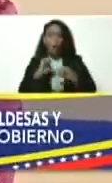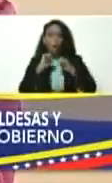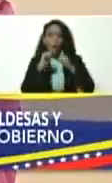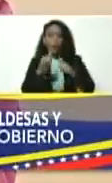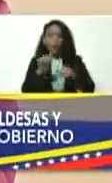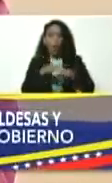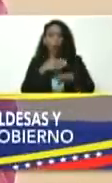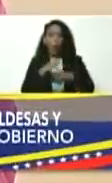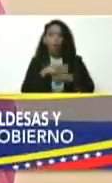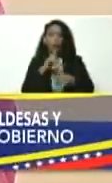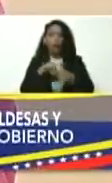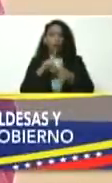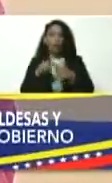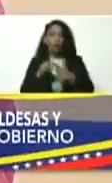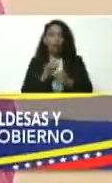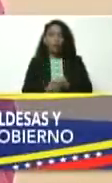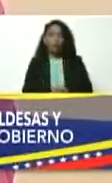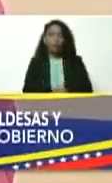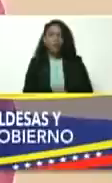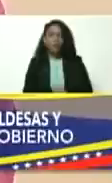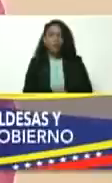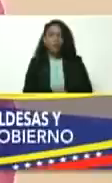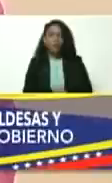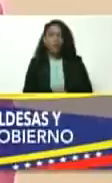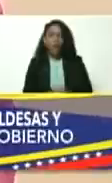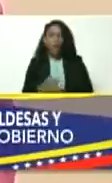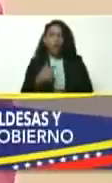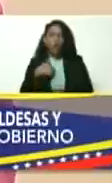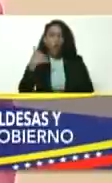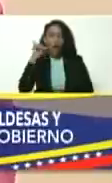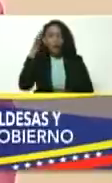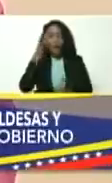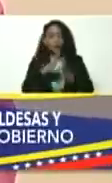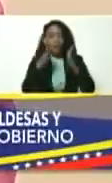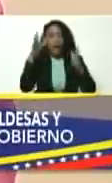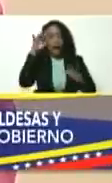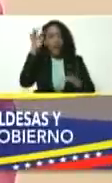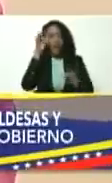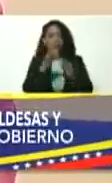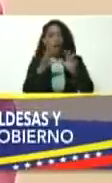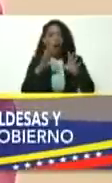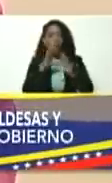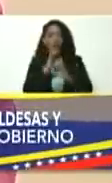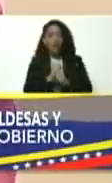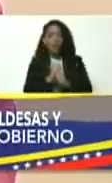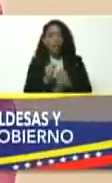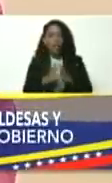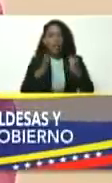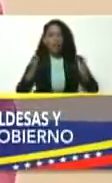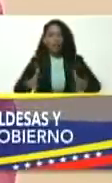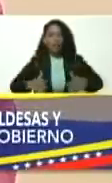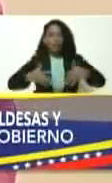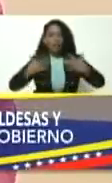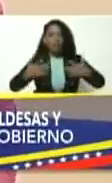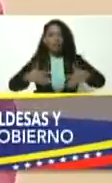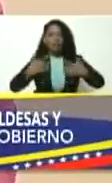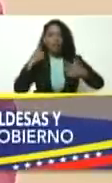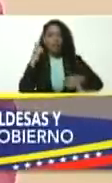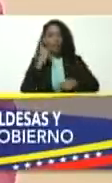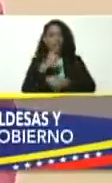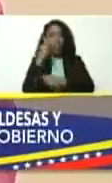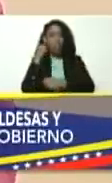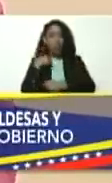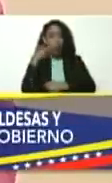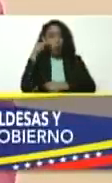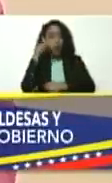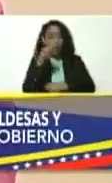el jueves entonces tengo una gran fe una gran confianza y una gran emoción de ver a todos esos